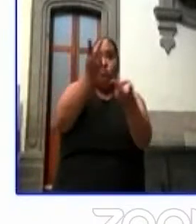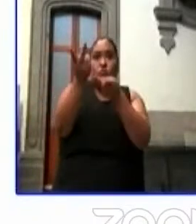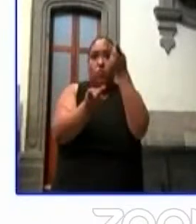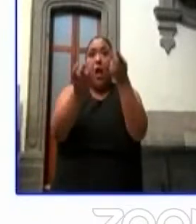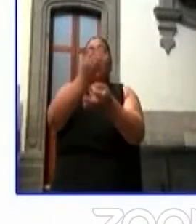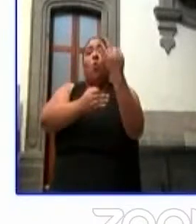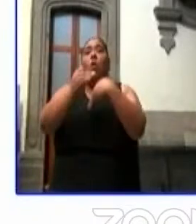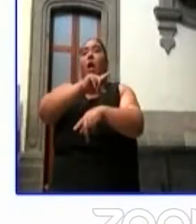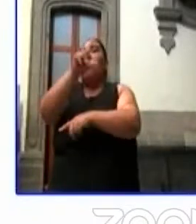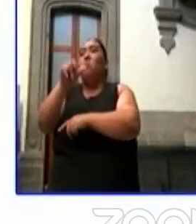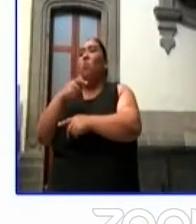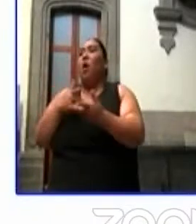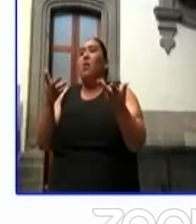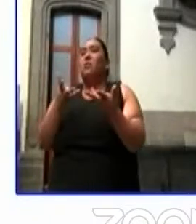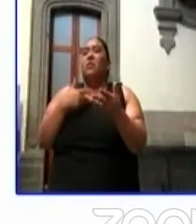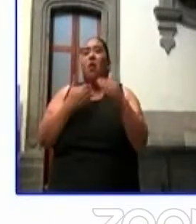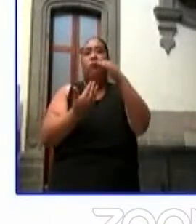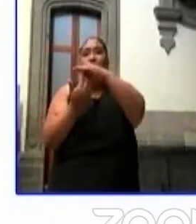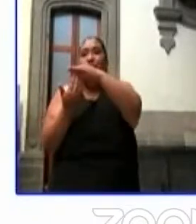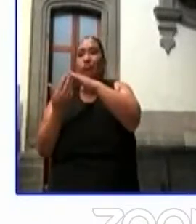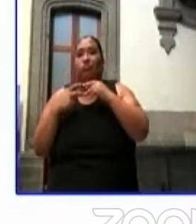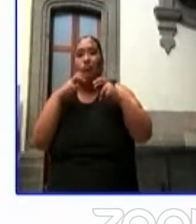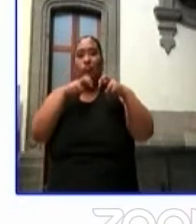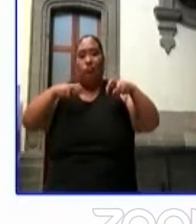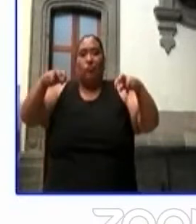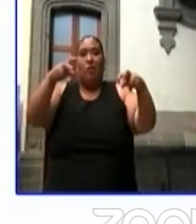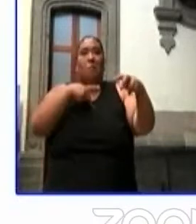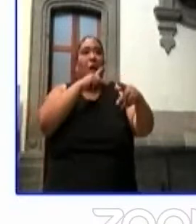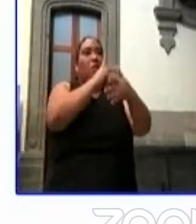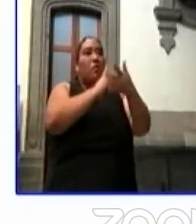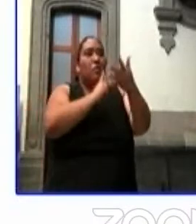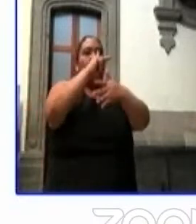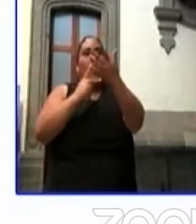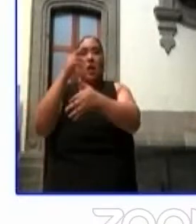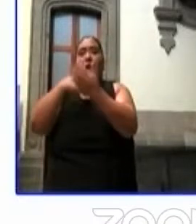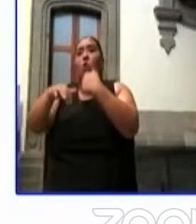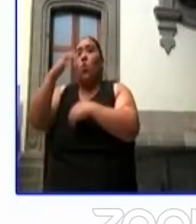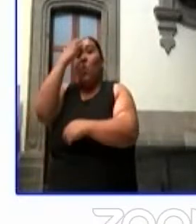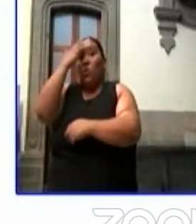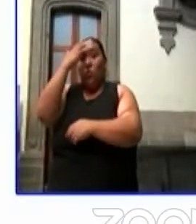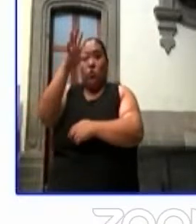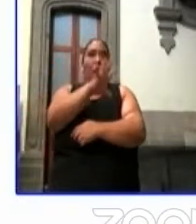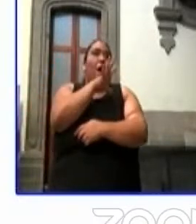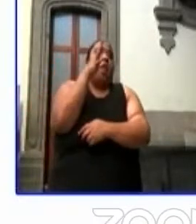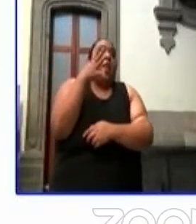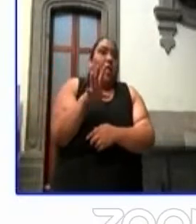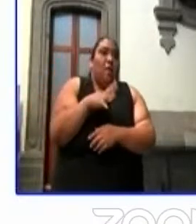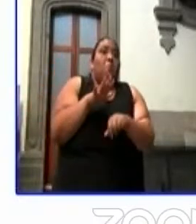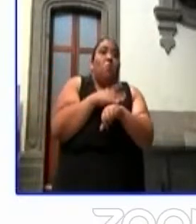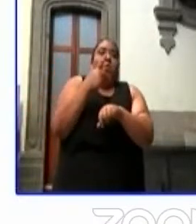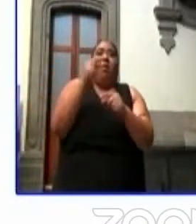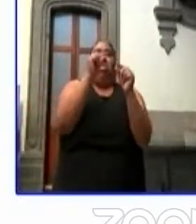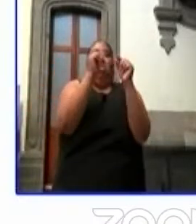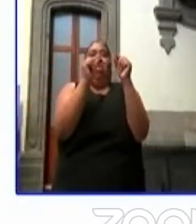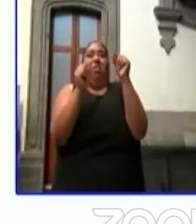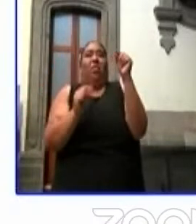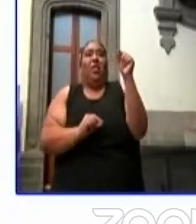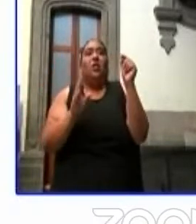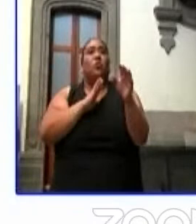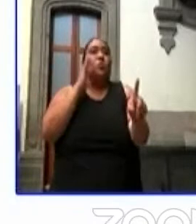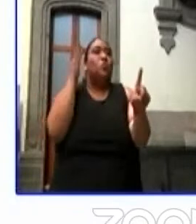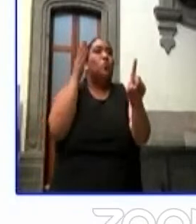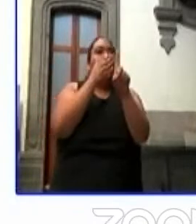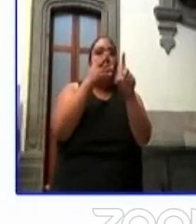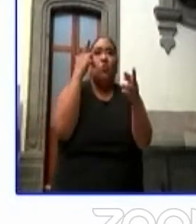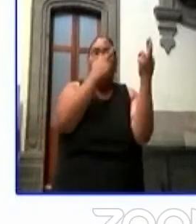mesas para que conozcan el plan en sus generalidades, porque si no, no nos daría toda la vida, ¿no? Pero ir revisando los objetivos,